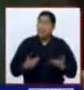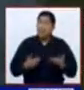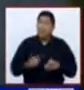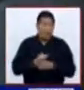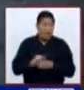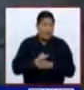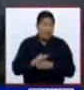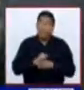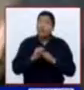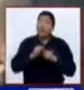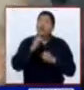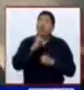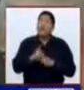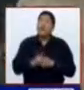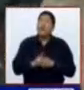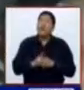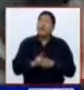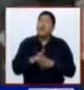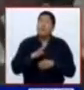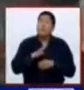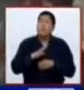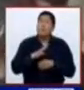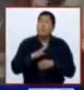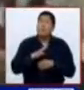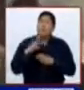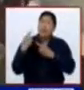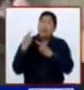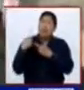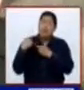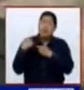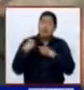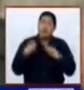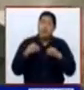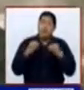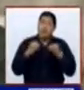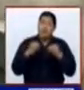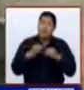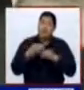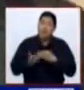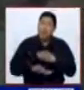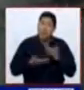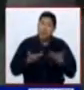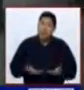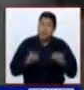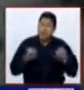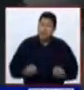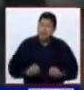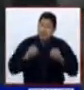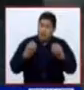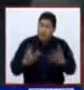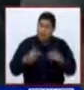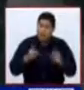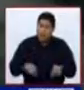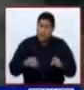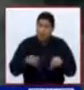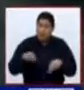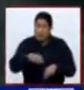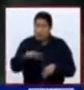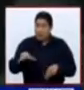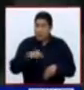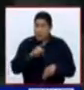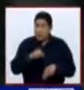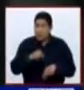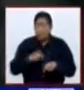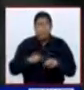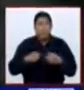prácticamente. ¿Cómo está? Estamos justamente con el encargado de negocios. Bienvenido a Bolivisión, realizando una entrega solidaria a la gente que está en el lugar y que nace